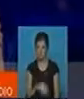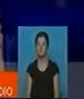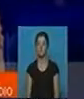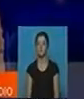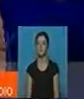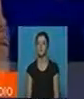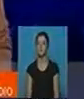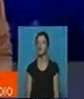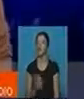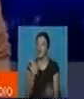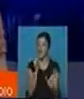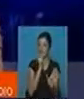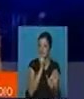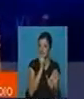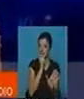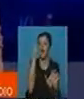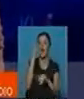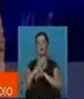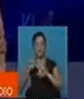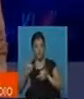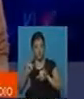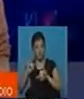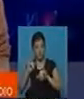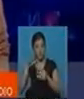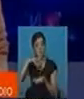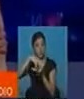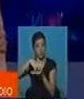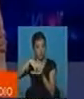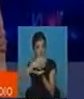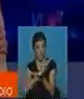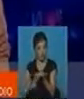en consideración el informe del Departamento de Estado de junio de este año, en el que